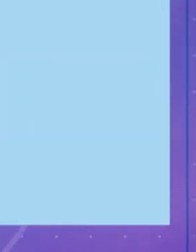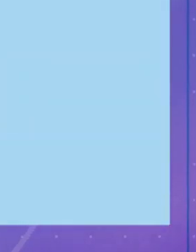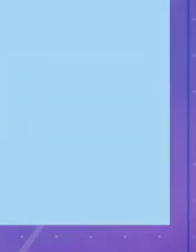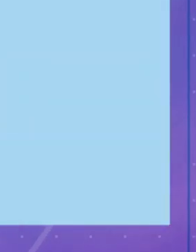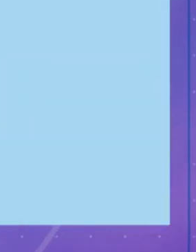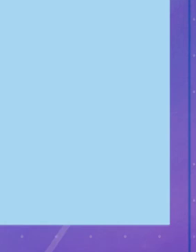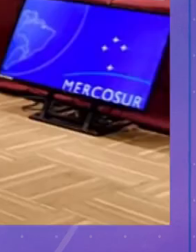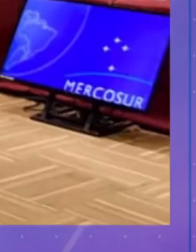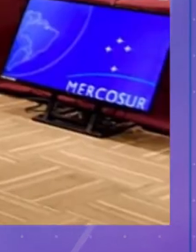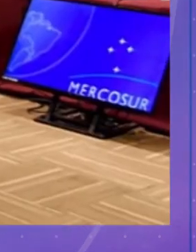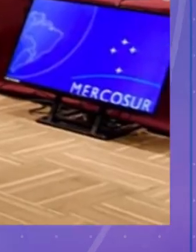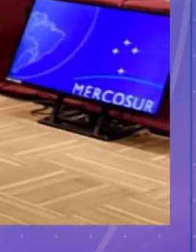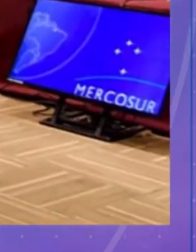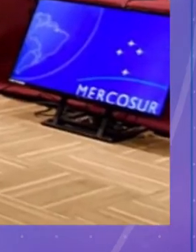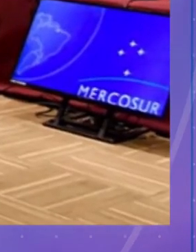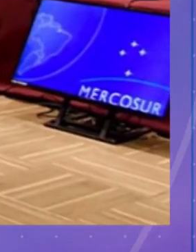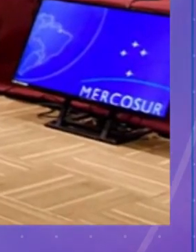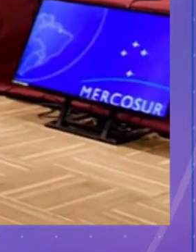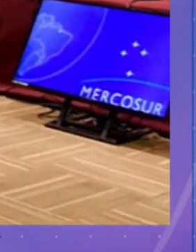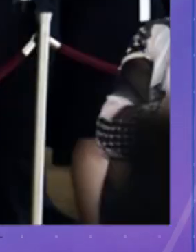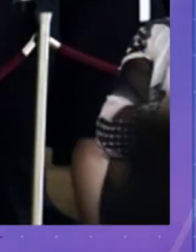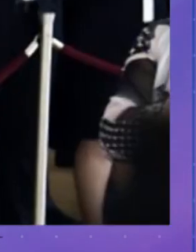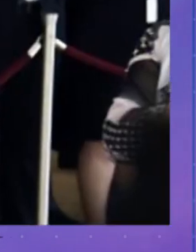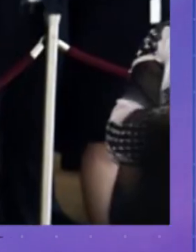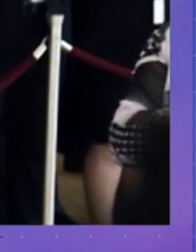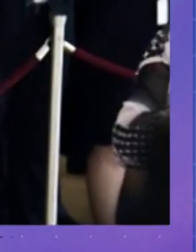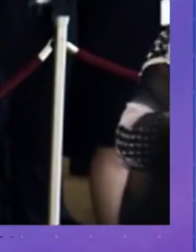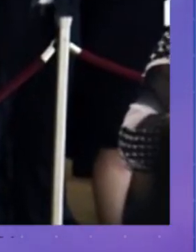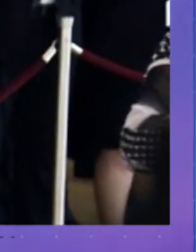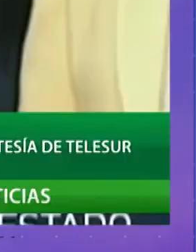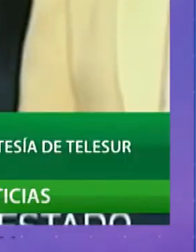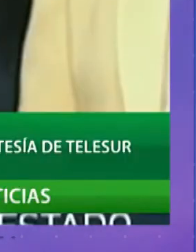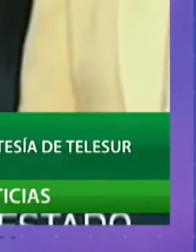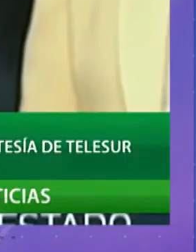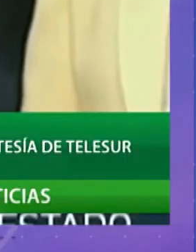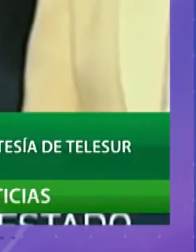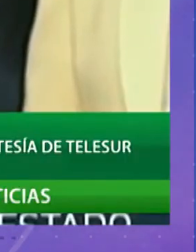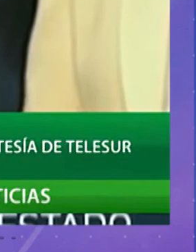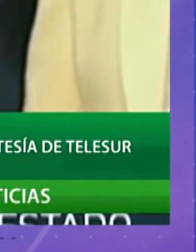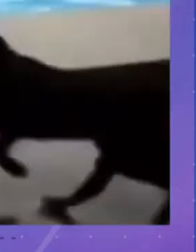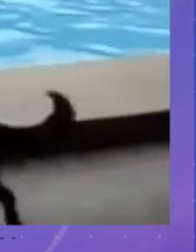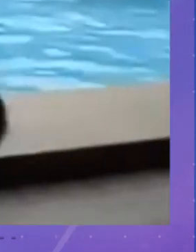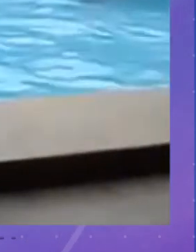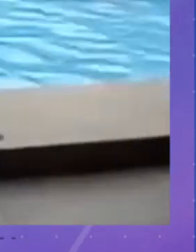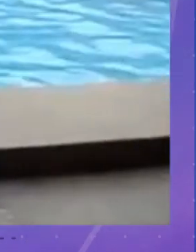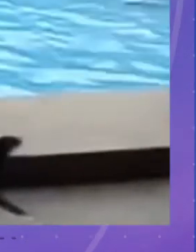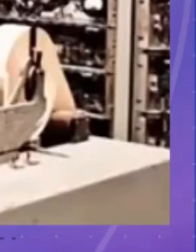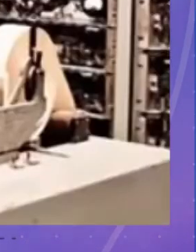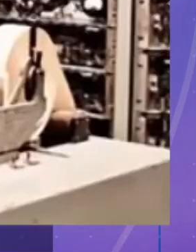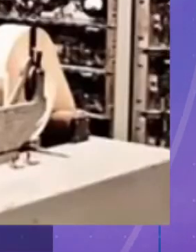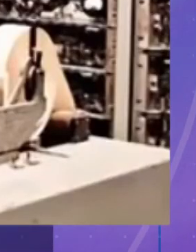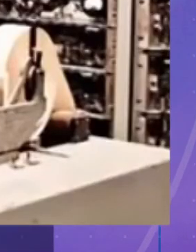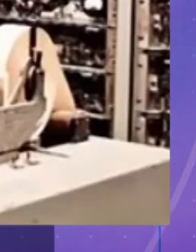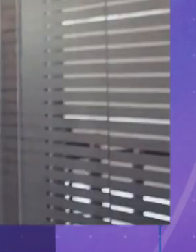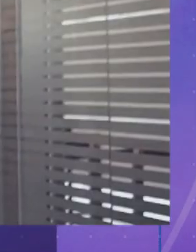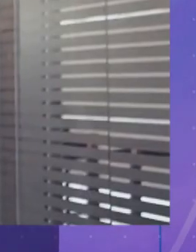con la Unión Europea, y los presidentes más influyentes en la Organización de Estados temían que Maduro tirara por la borda los avances